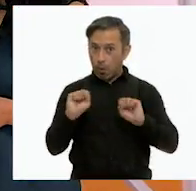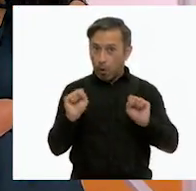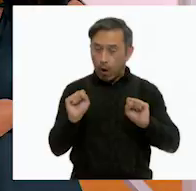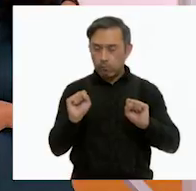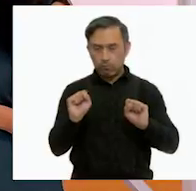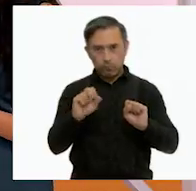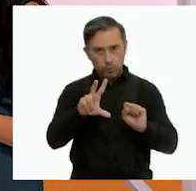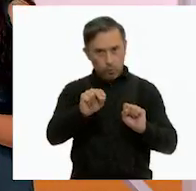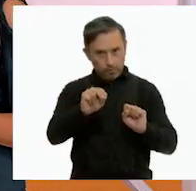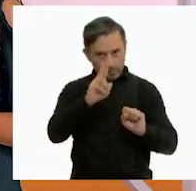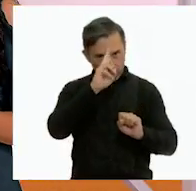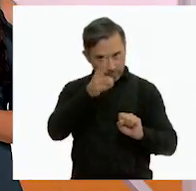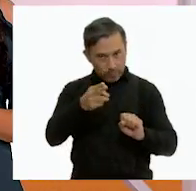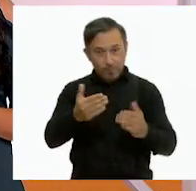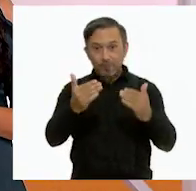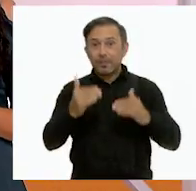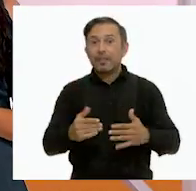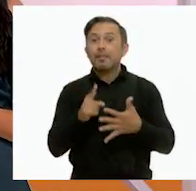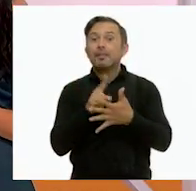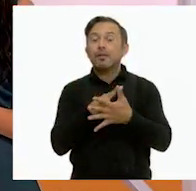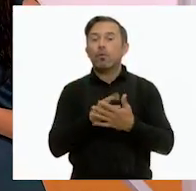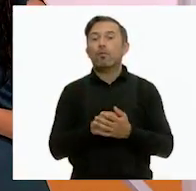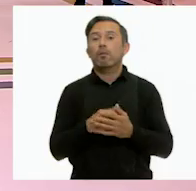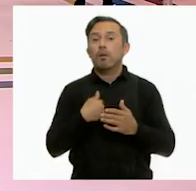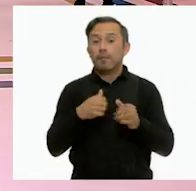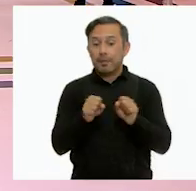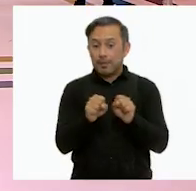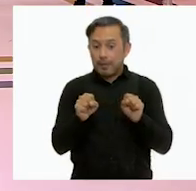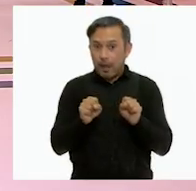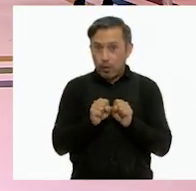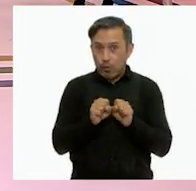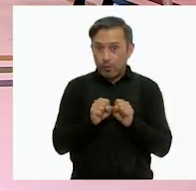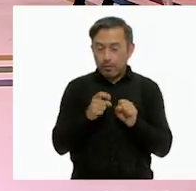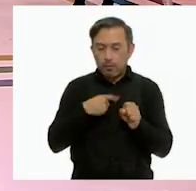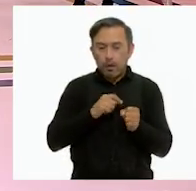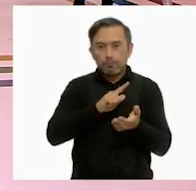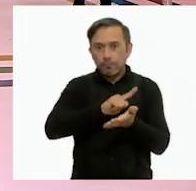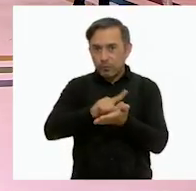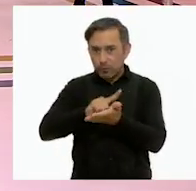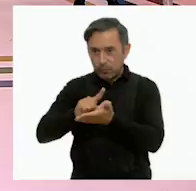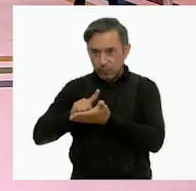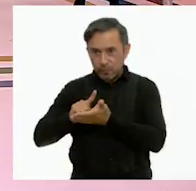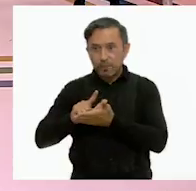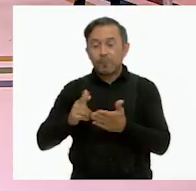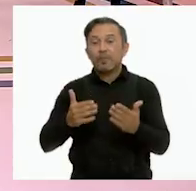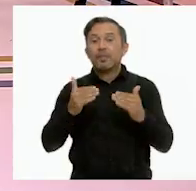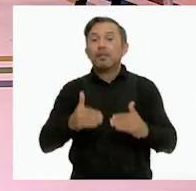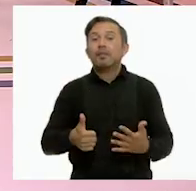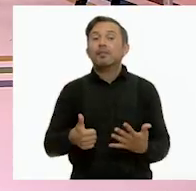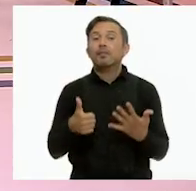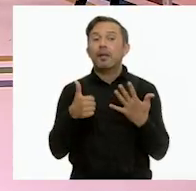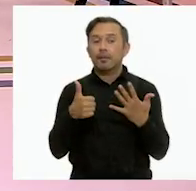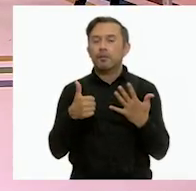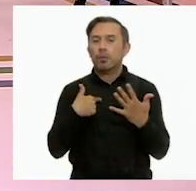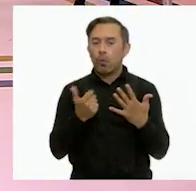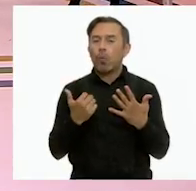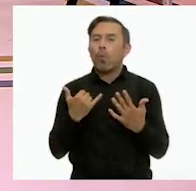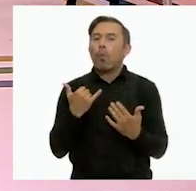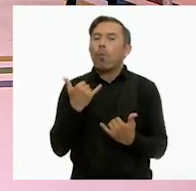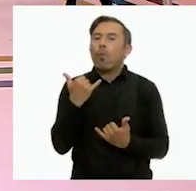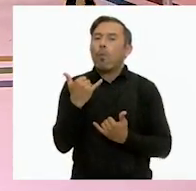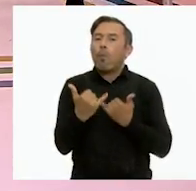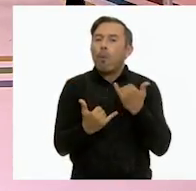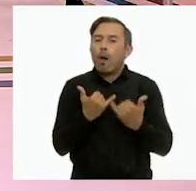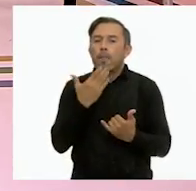5, cuido la limpieza de mi salón de clases. Y la 6, jugar en armonía para que todos nos